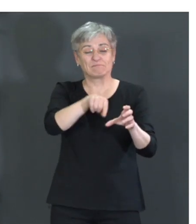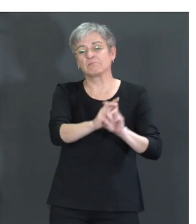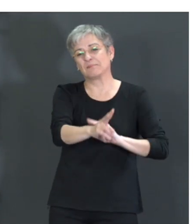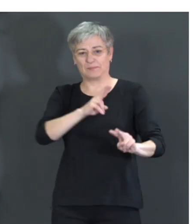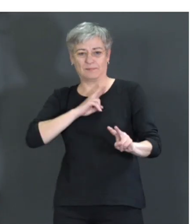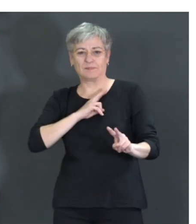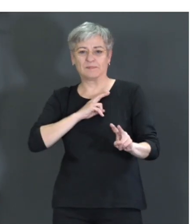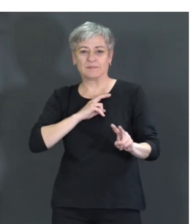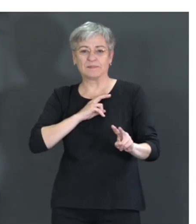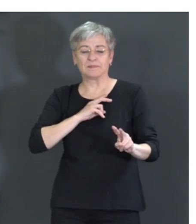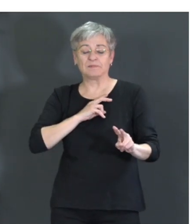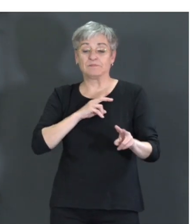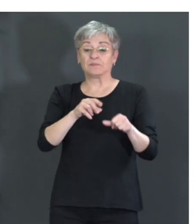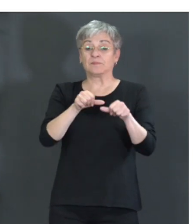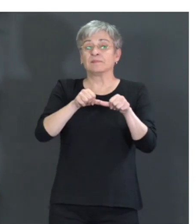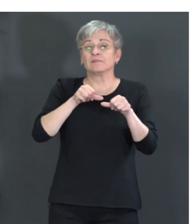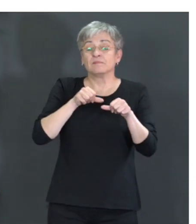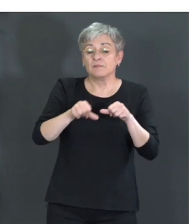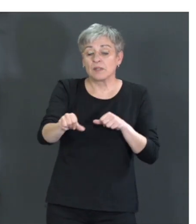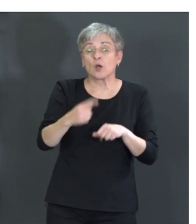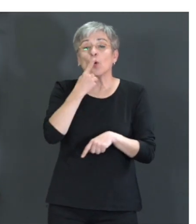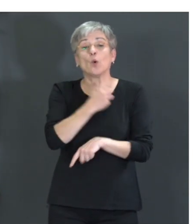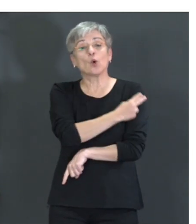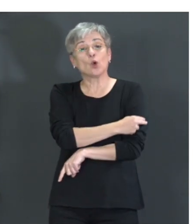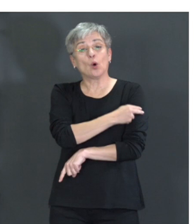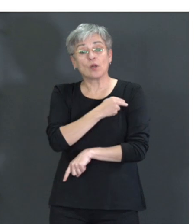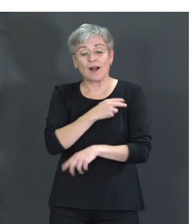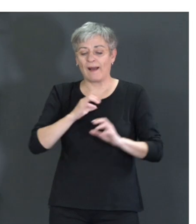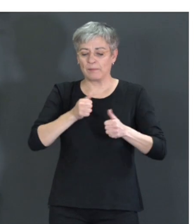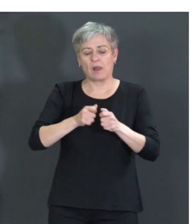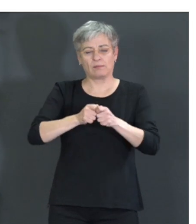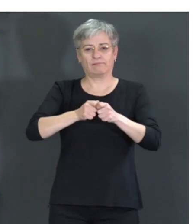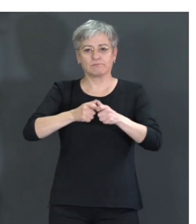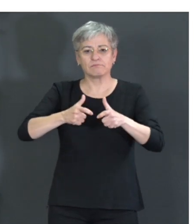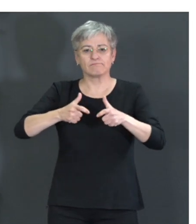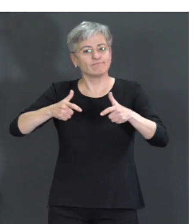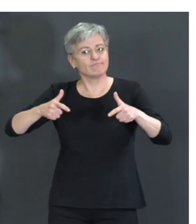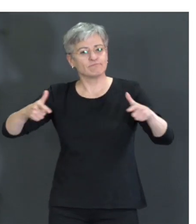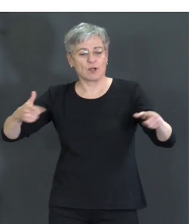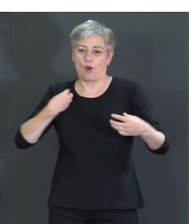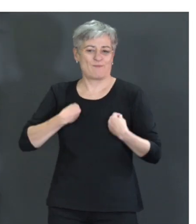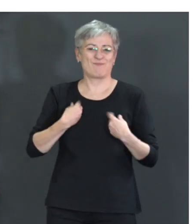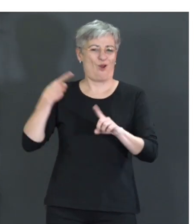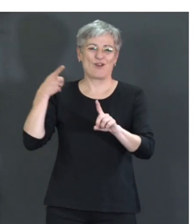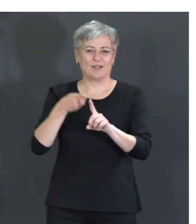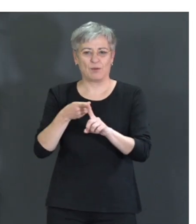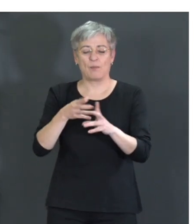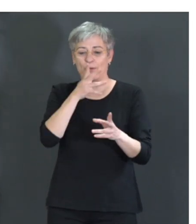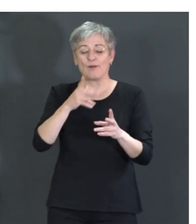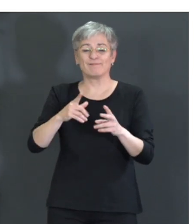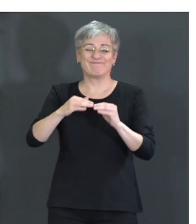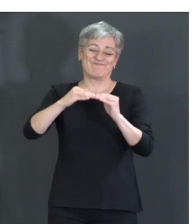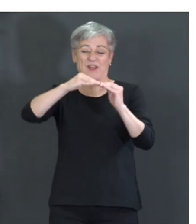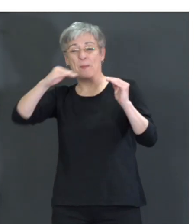responde. Entonces, a partir de ahí, Cruz Roja ha ido desplegando estos dispositivos un poco con estos objetivos para paliar el tema de la